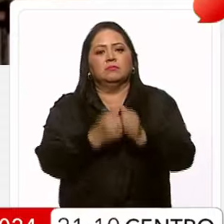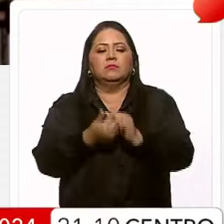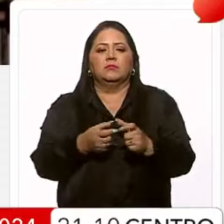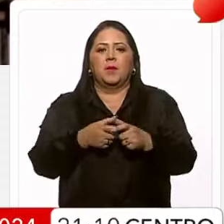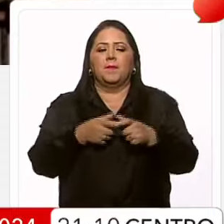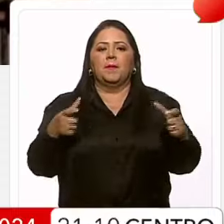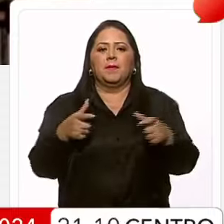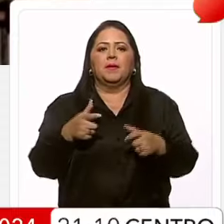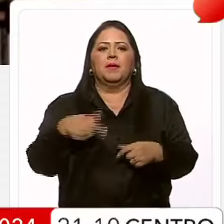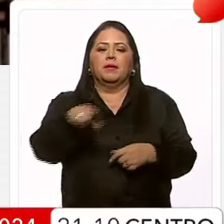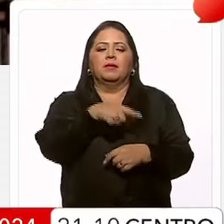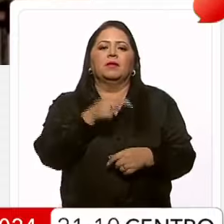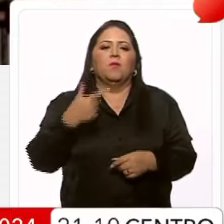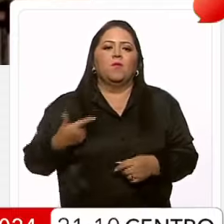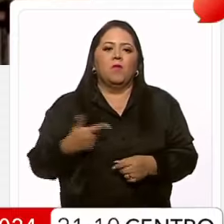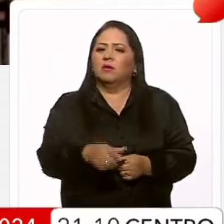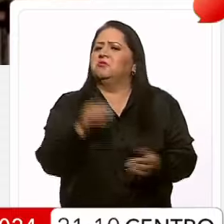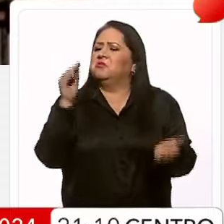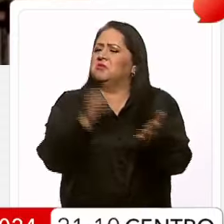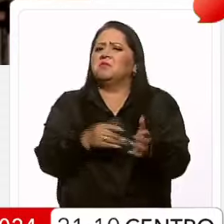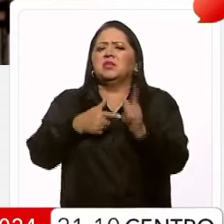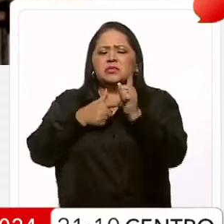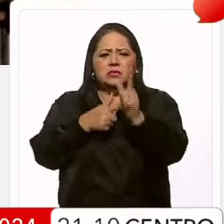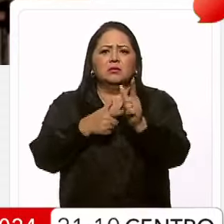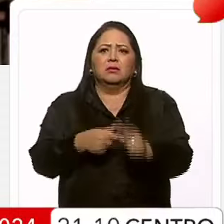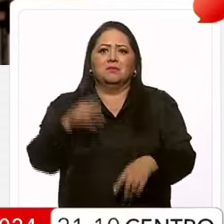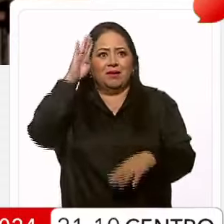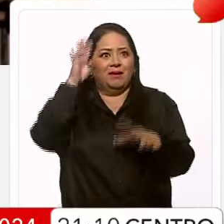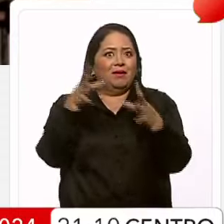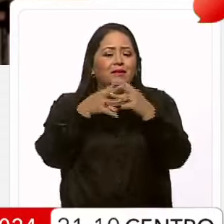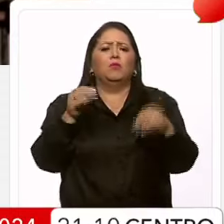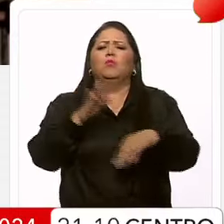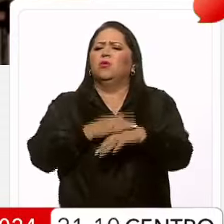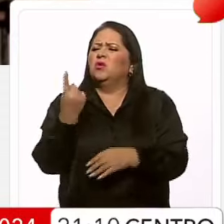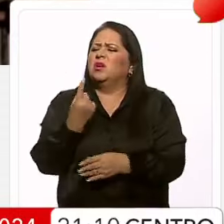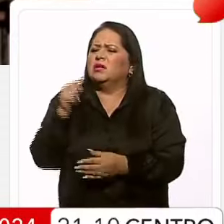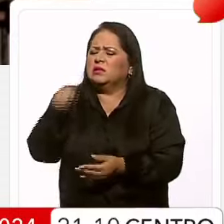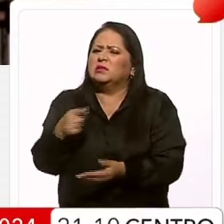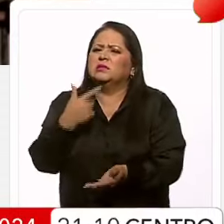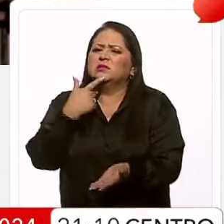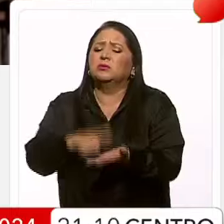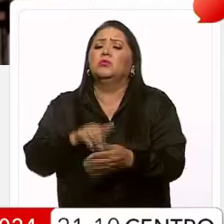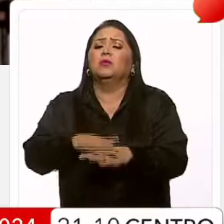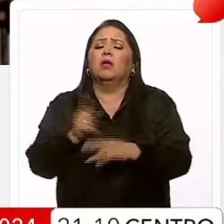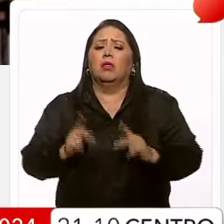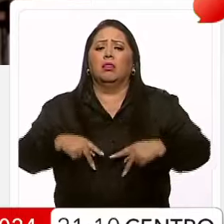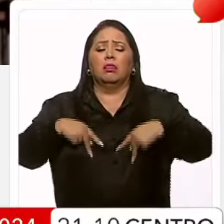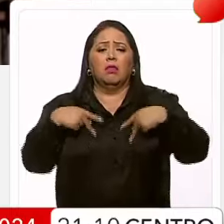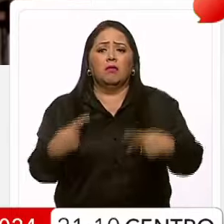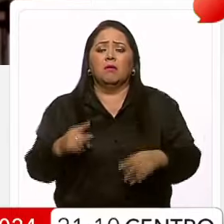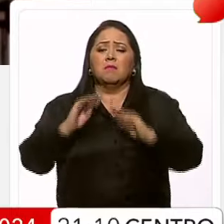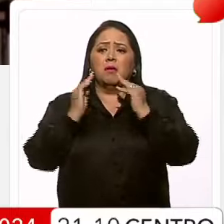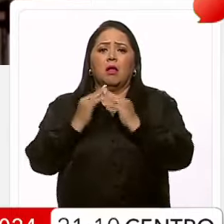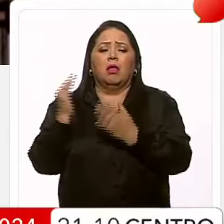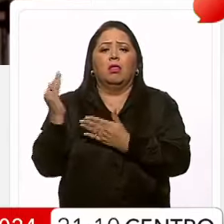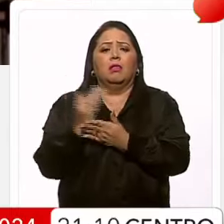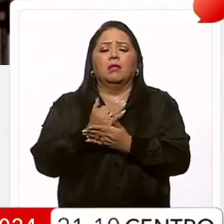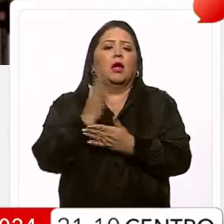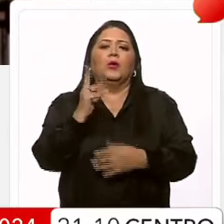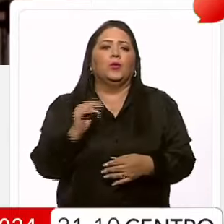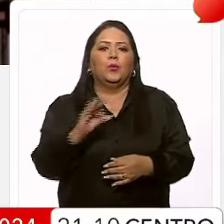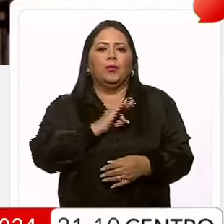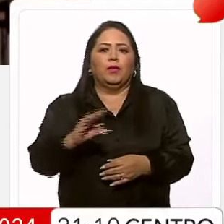en un campo de batalla, que no ha dejado de serlo desde entonces. ¿Por qué Celaya? Porque ante el debilitamiento del cártel ya nos